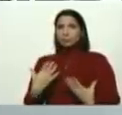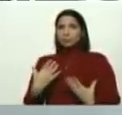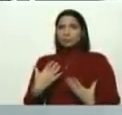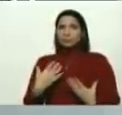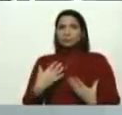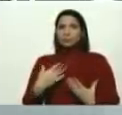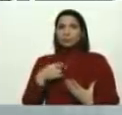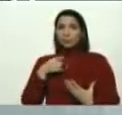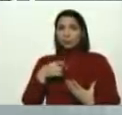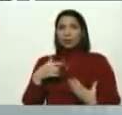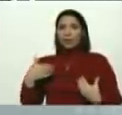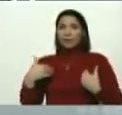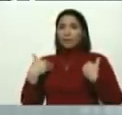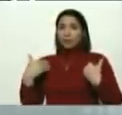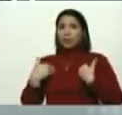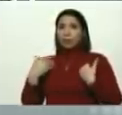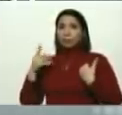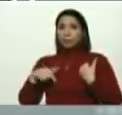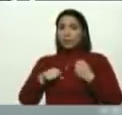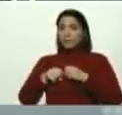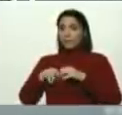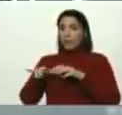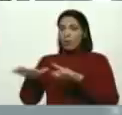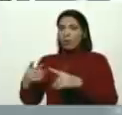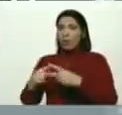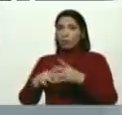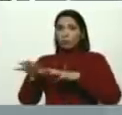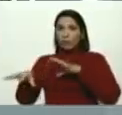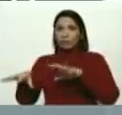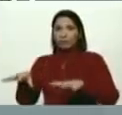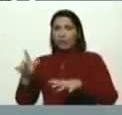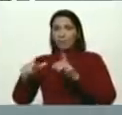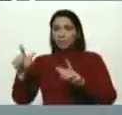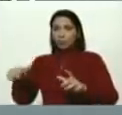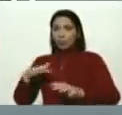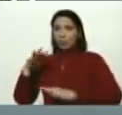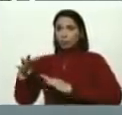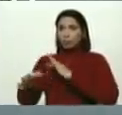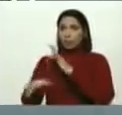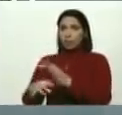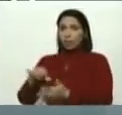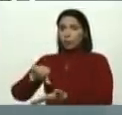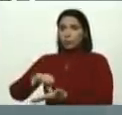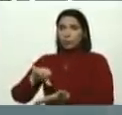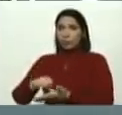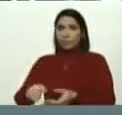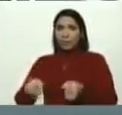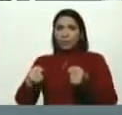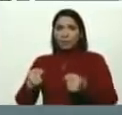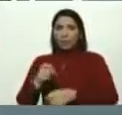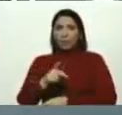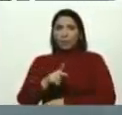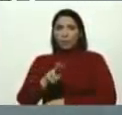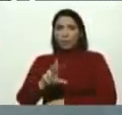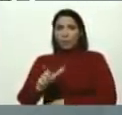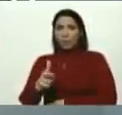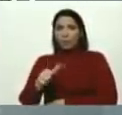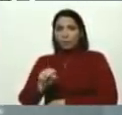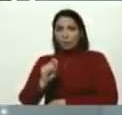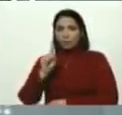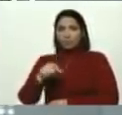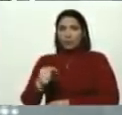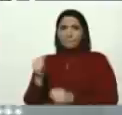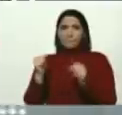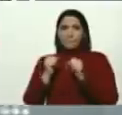ha afectado a otros estados. Gente contagiada por el foco del mercado de las pulgas en Mérida, en